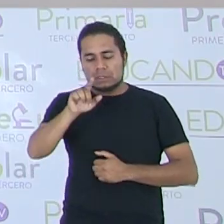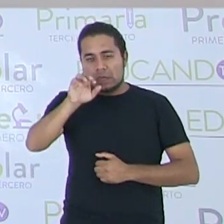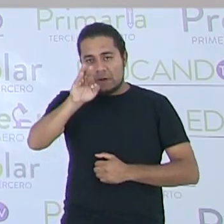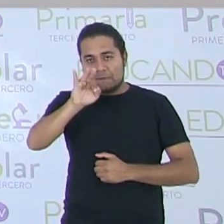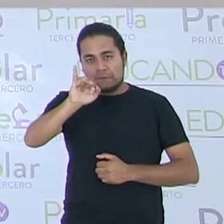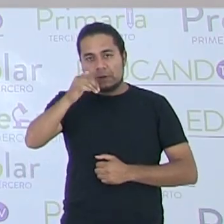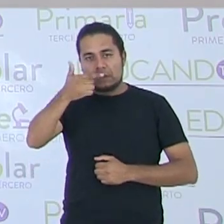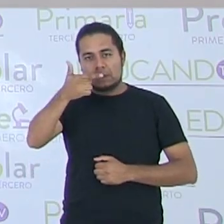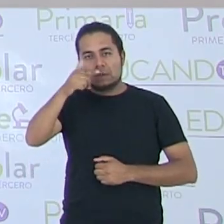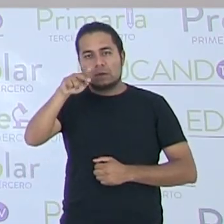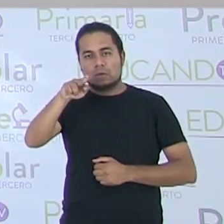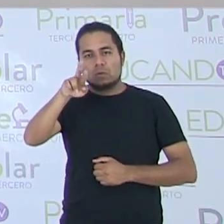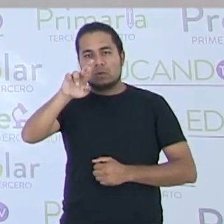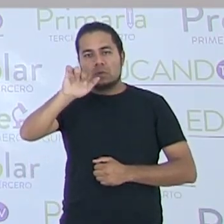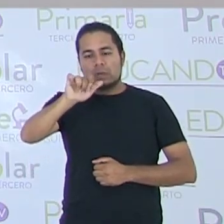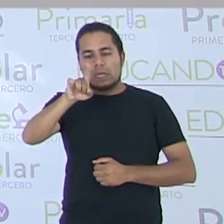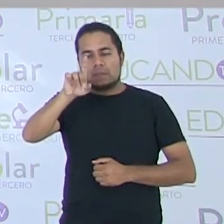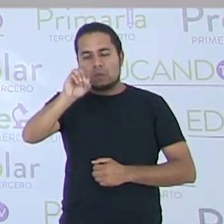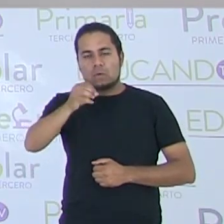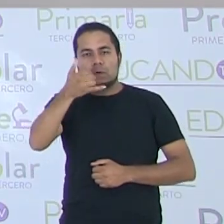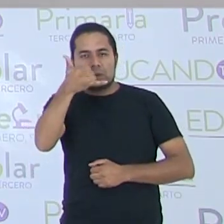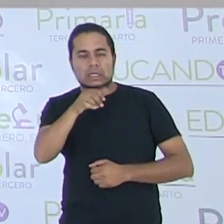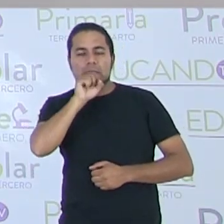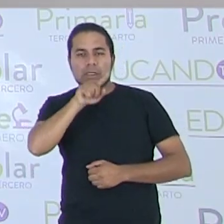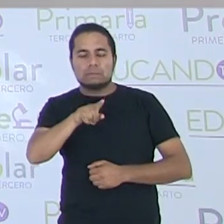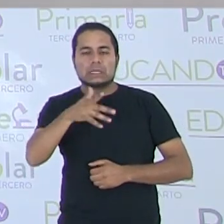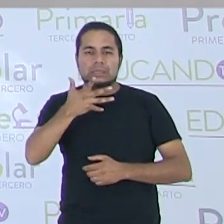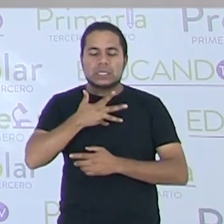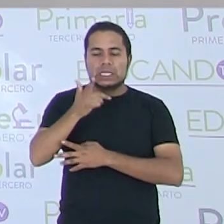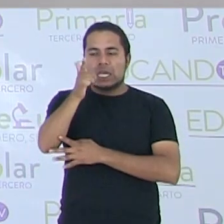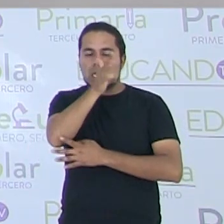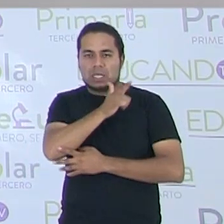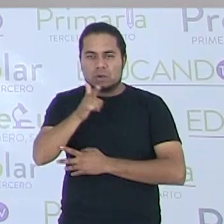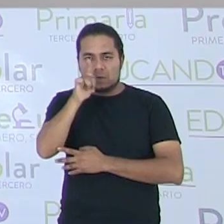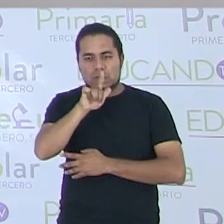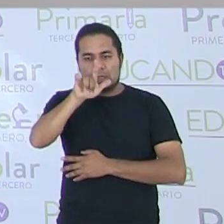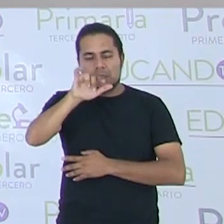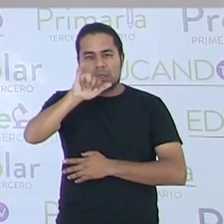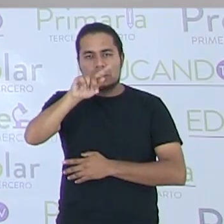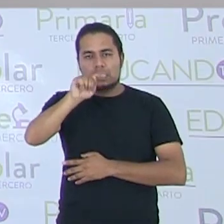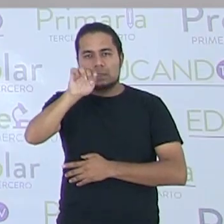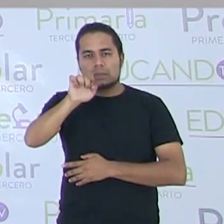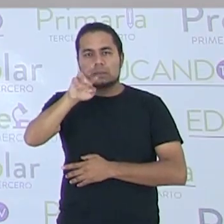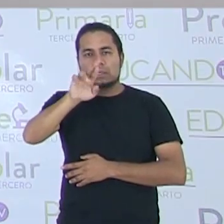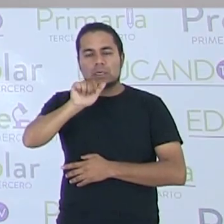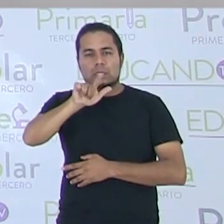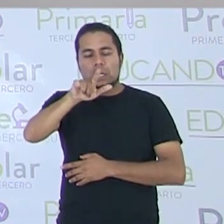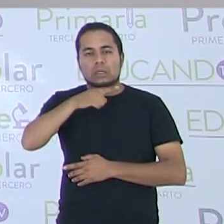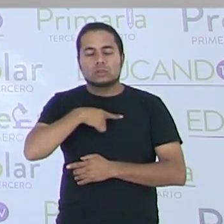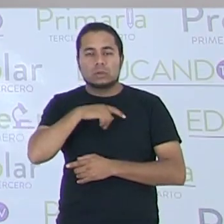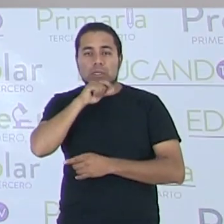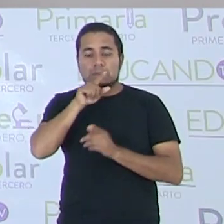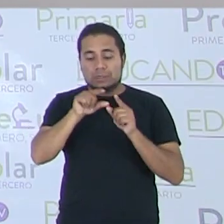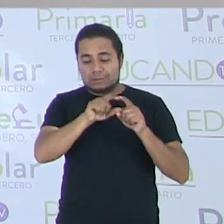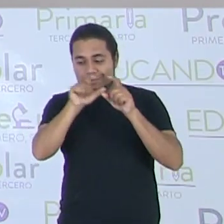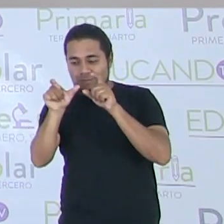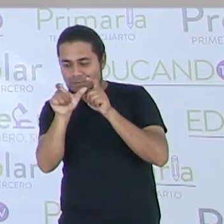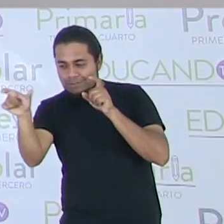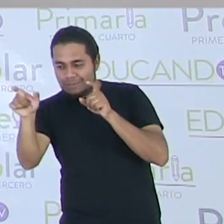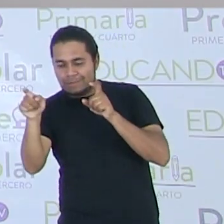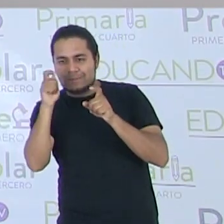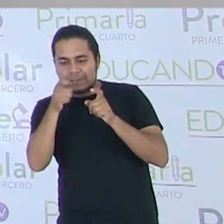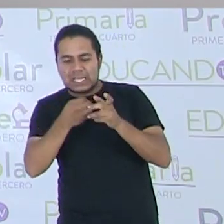figurado y un lenguaje literal. Entonces lo vamos a poner aquí adelante, donde dice expresa,